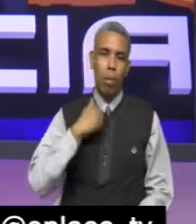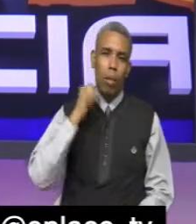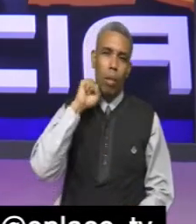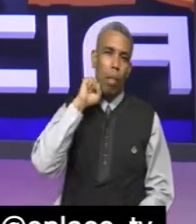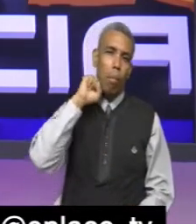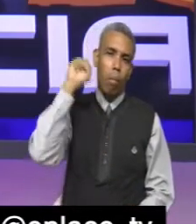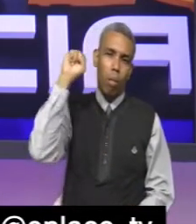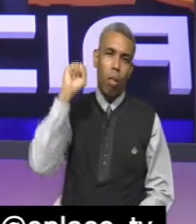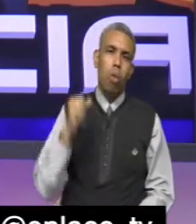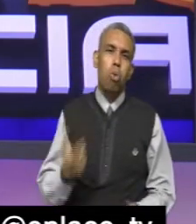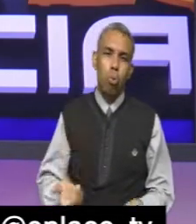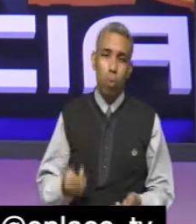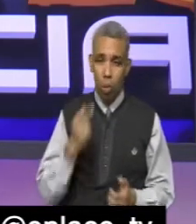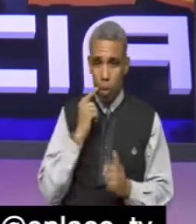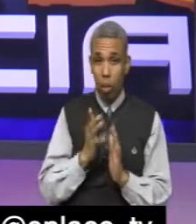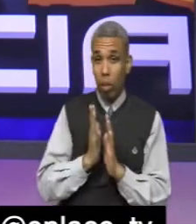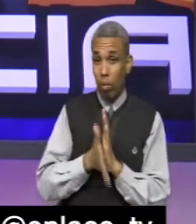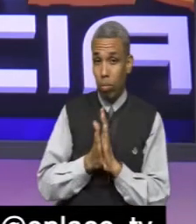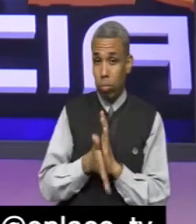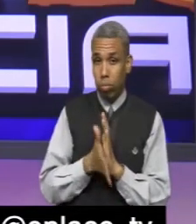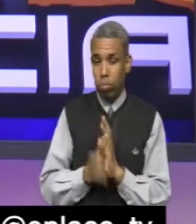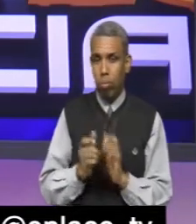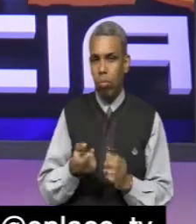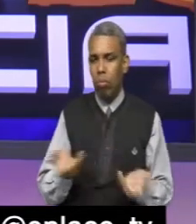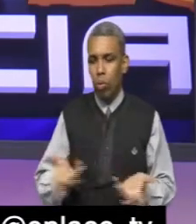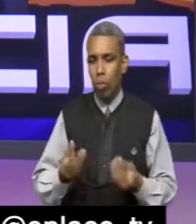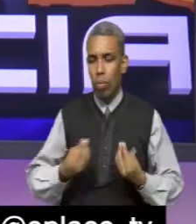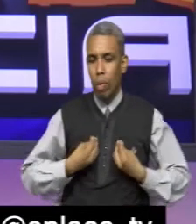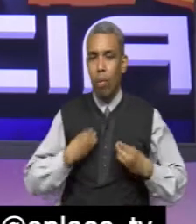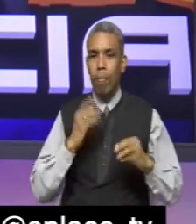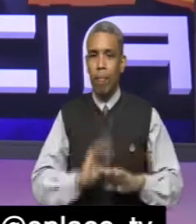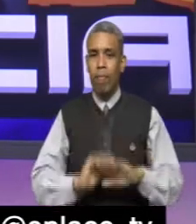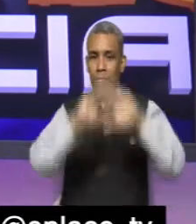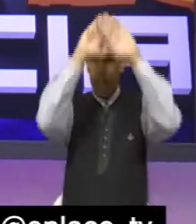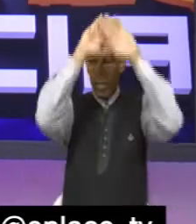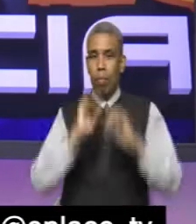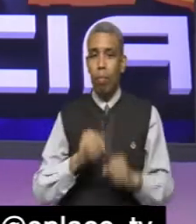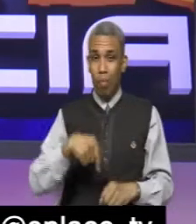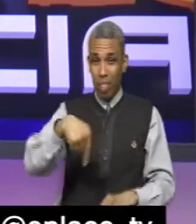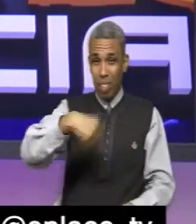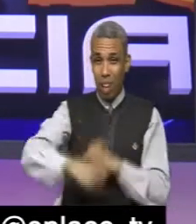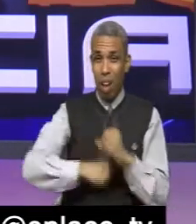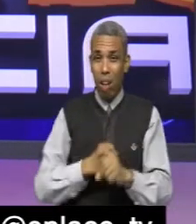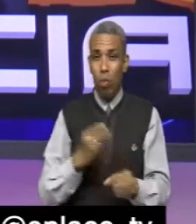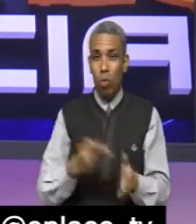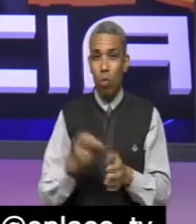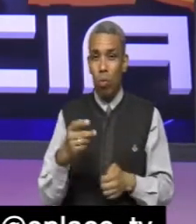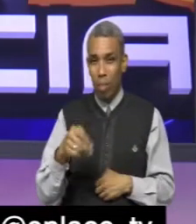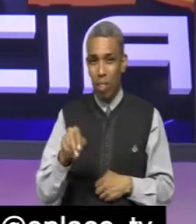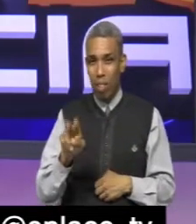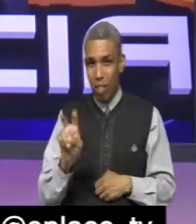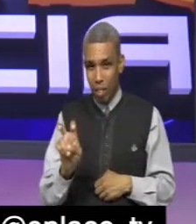Este hombre, ya son 20 las personas que han tomado la mala decisión de quitarse la vida en esta ciudad.